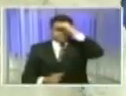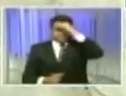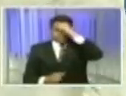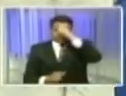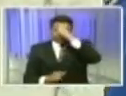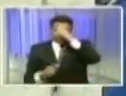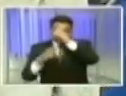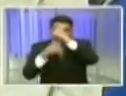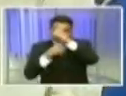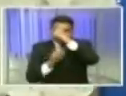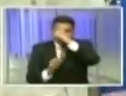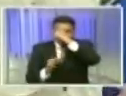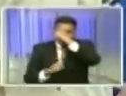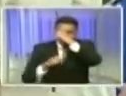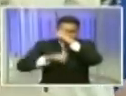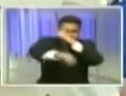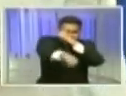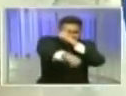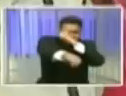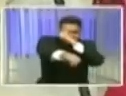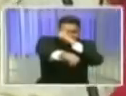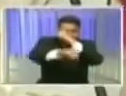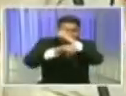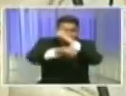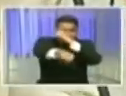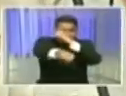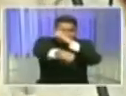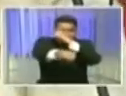Ah, no, vale, se sabe el truco. Tú lanzas abajo.